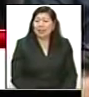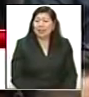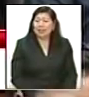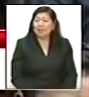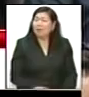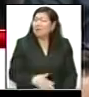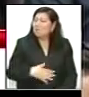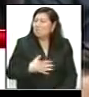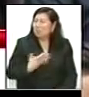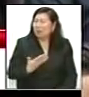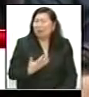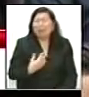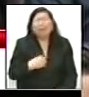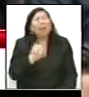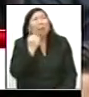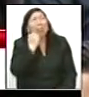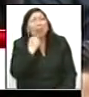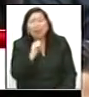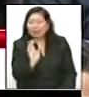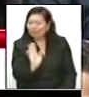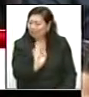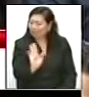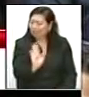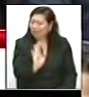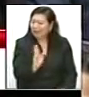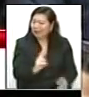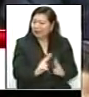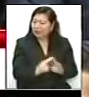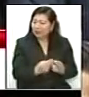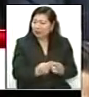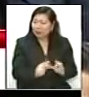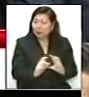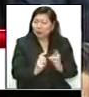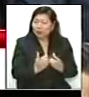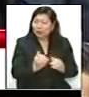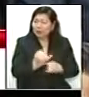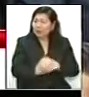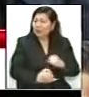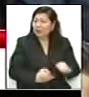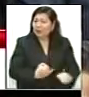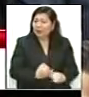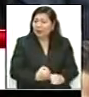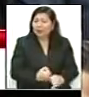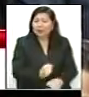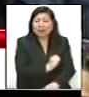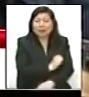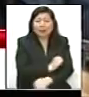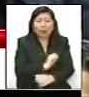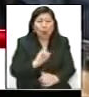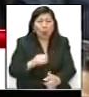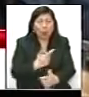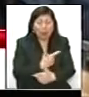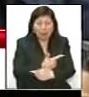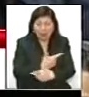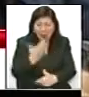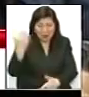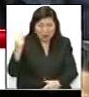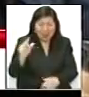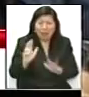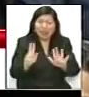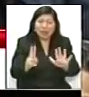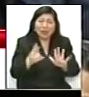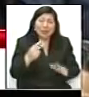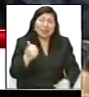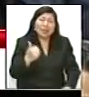No podemos ser ingenuos. Acaban de reunirse en un congreso internacional en San Juan de Lurigancho ahorita, el